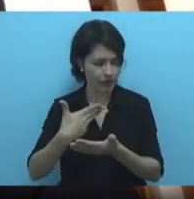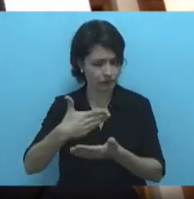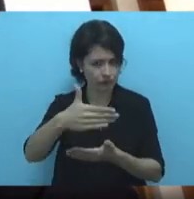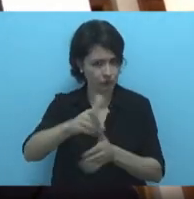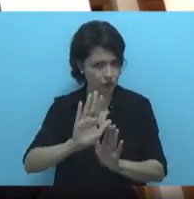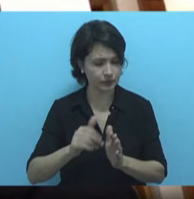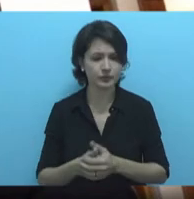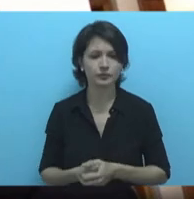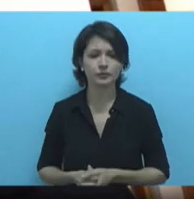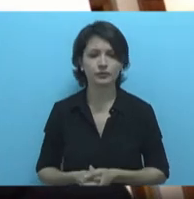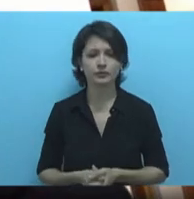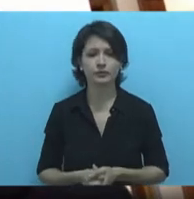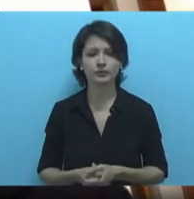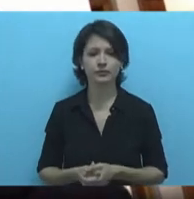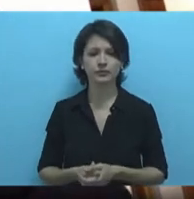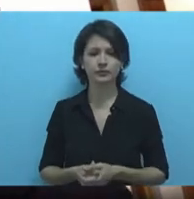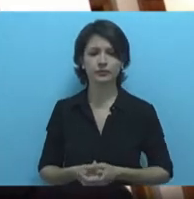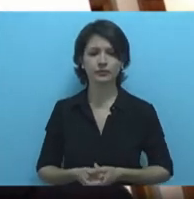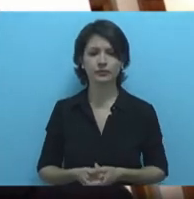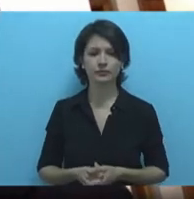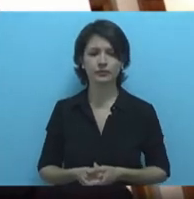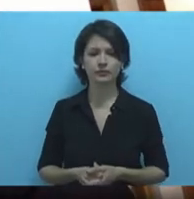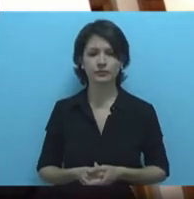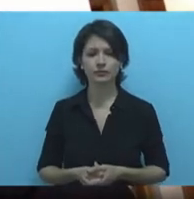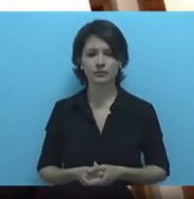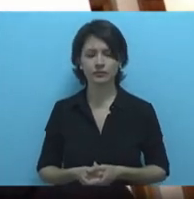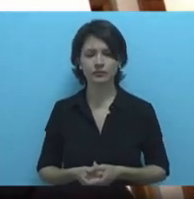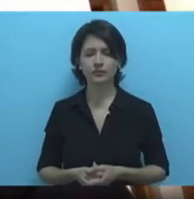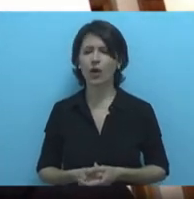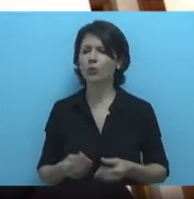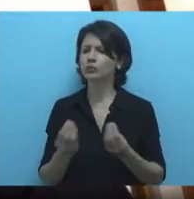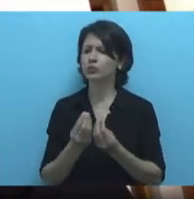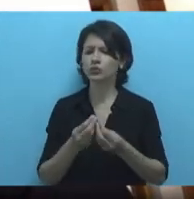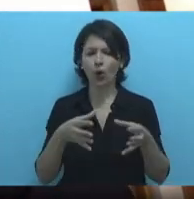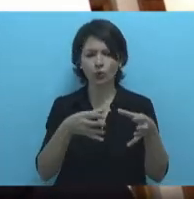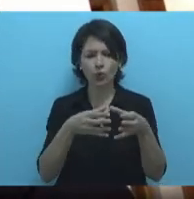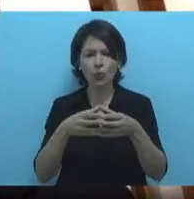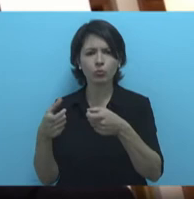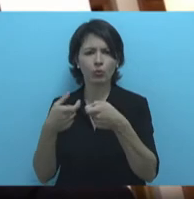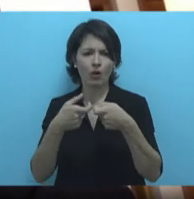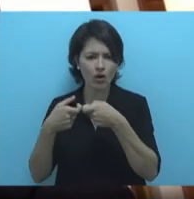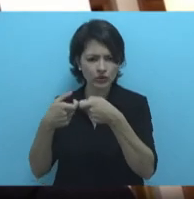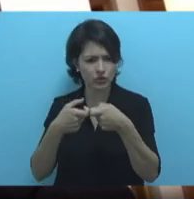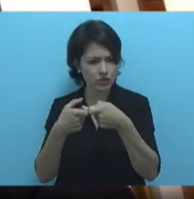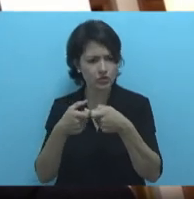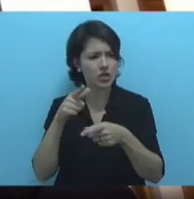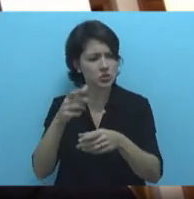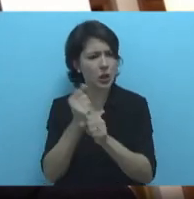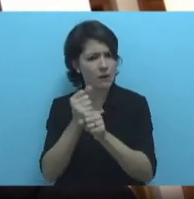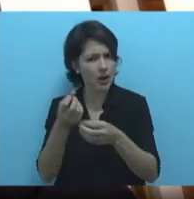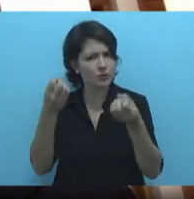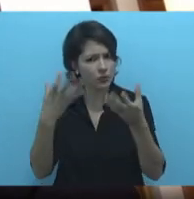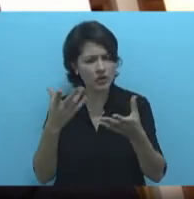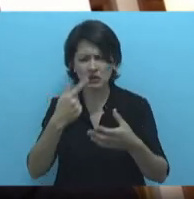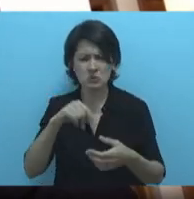valoramos profundamente el rol de las organizaciones no gubernamentales en la comunidad y no venimos a cuestionar a